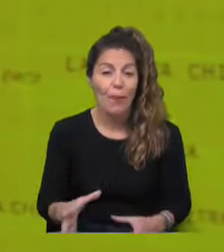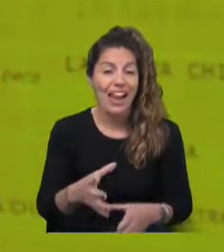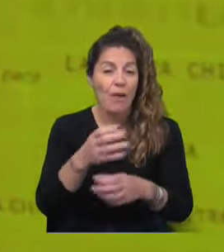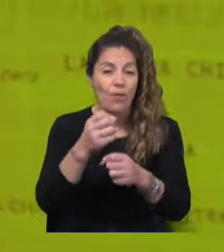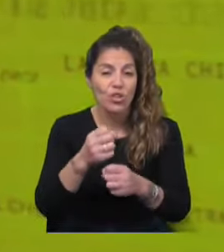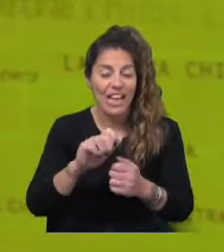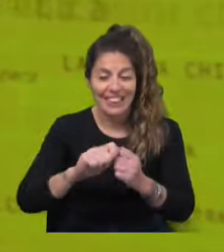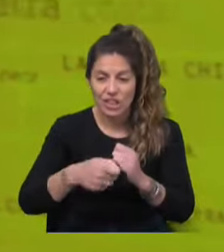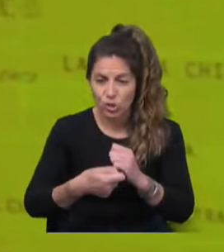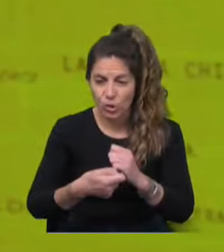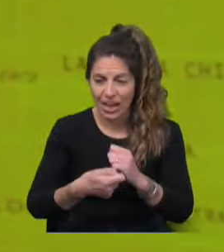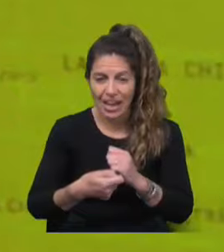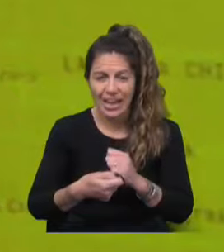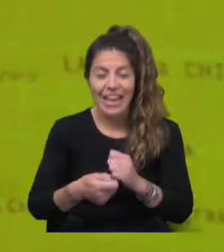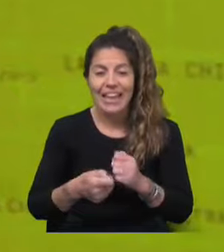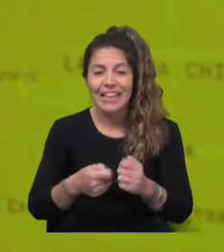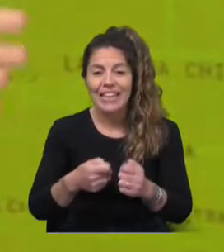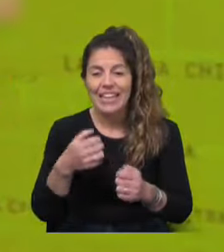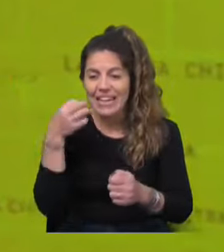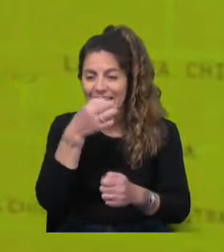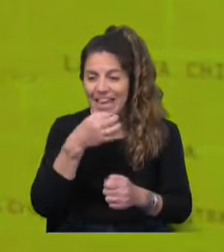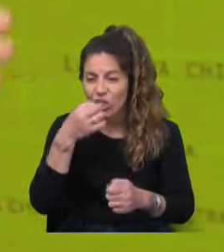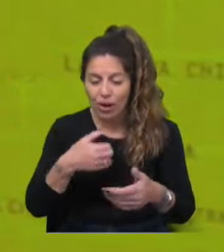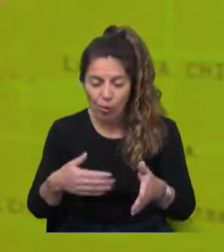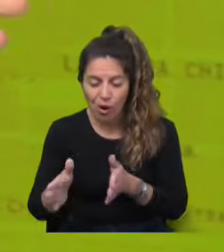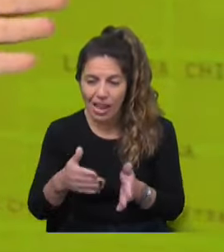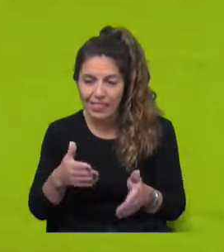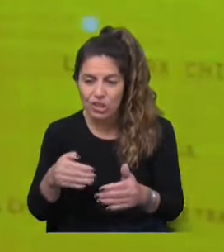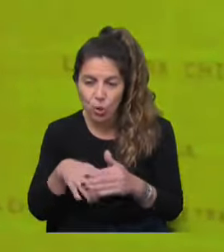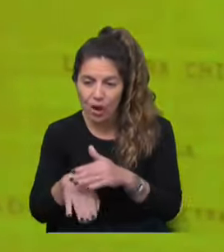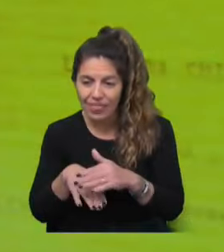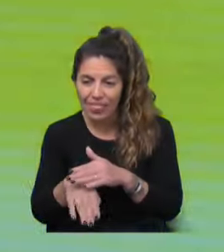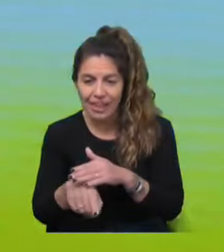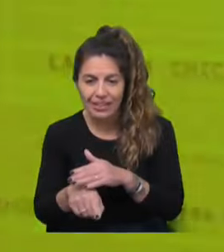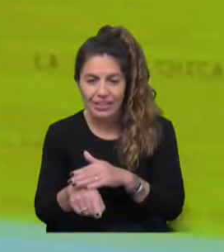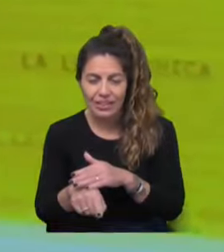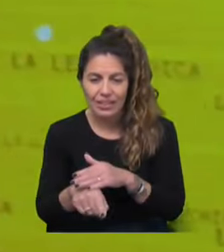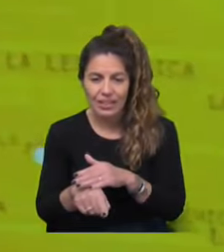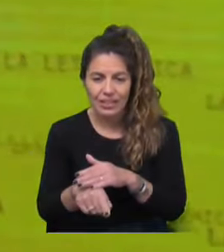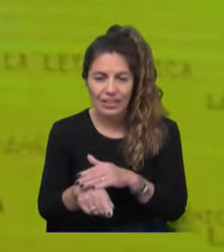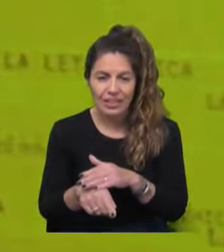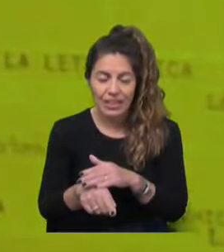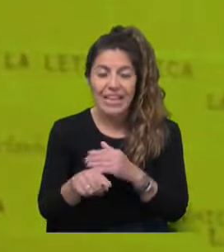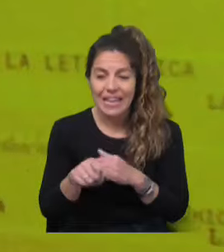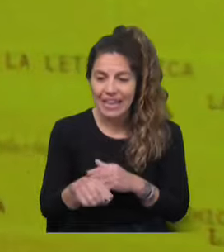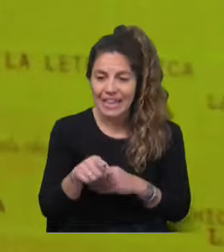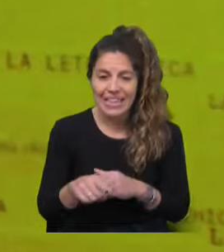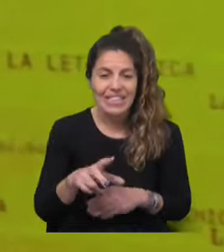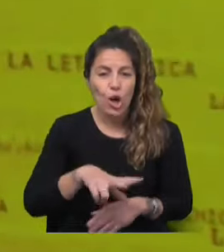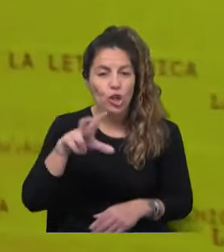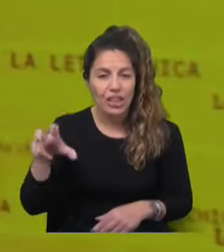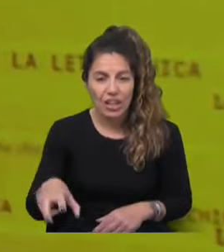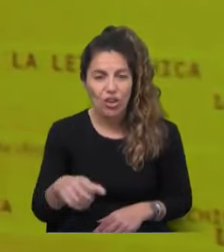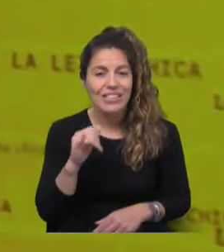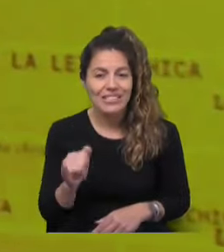harina de soja y estaba la droga, digamos, cual ladrillo acopiada adentro, ¿no? Increíblemente, ese contenedor